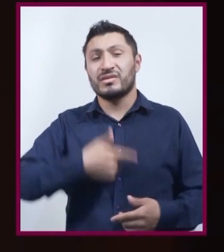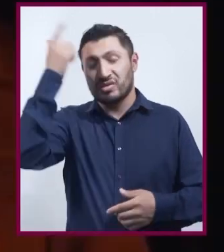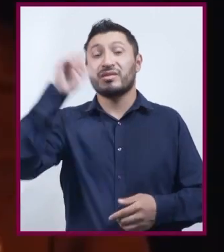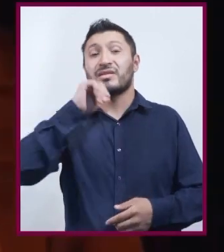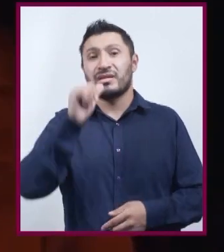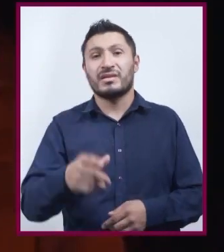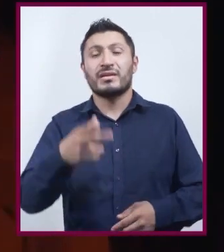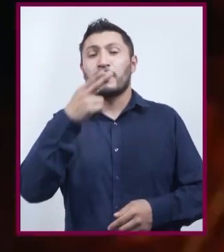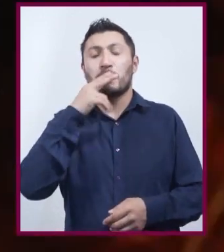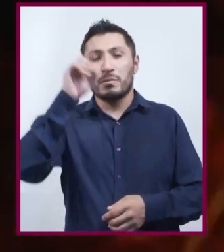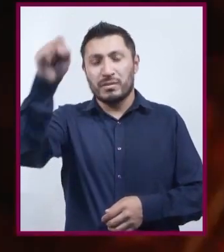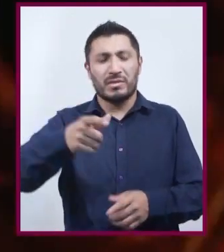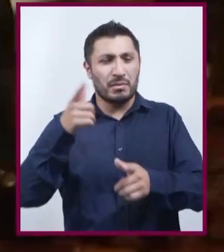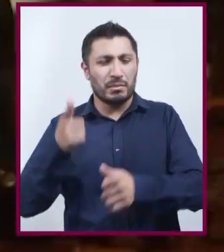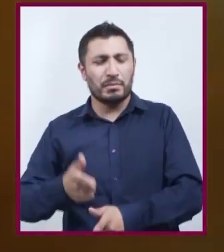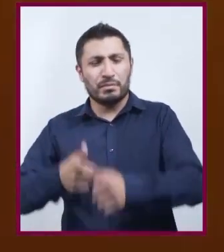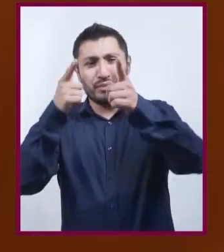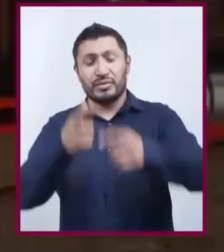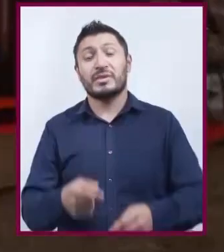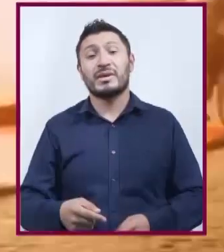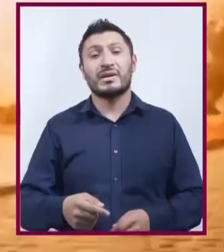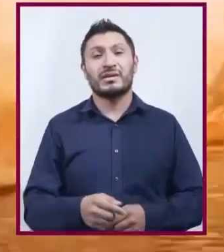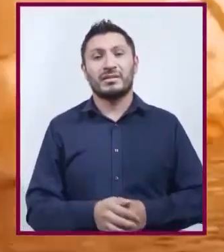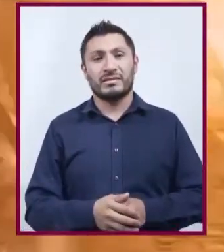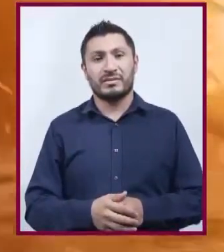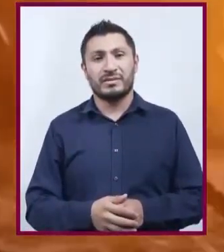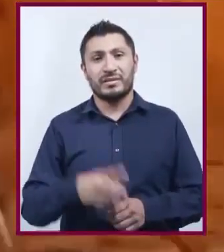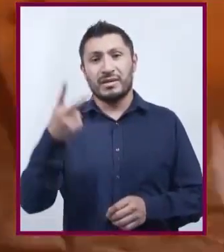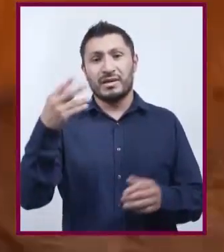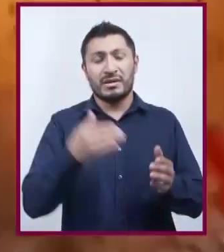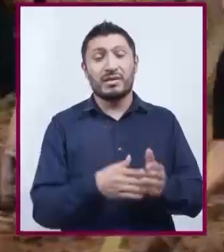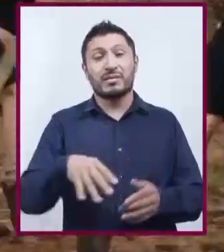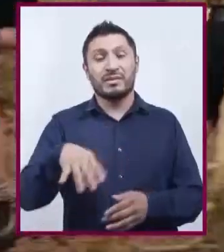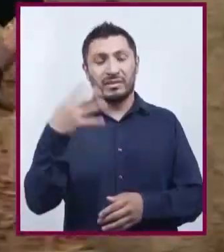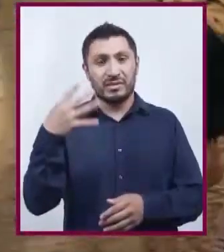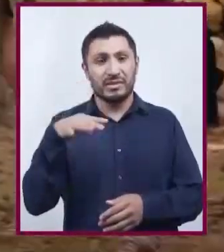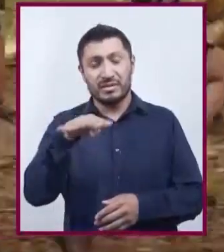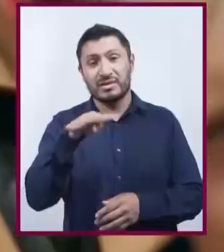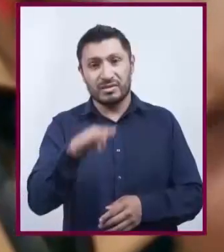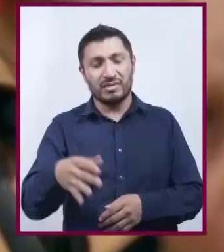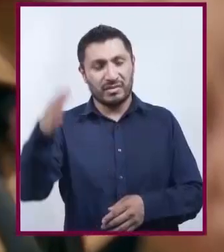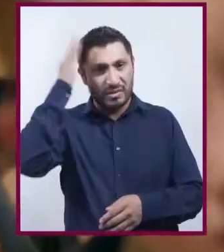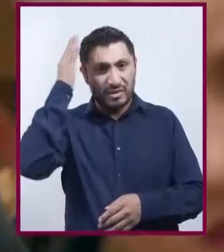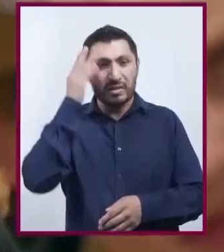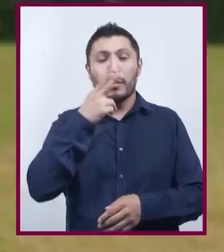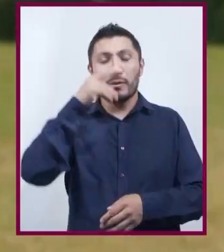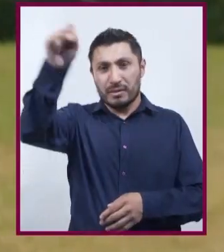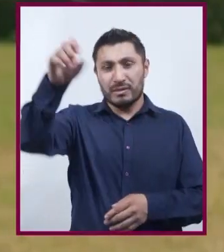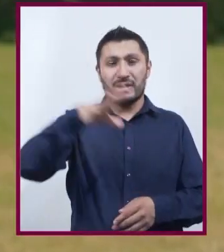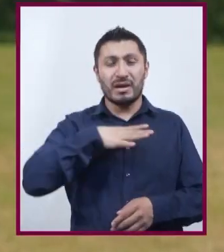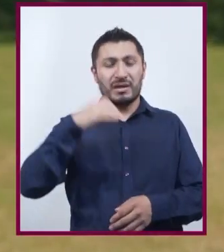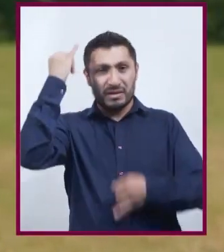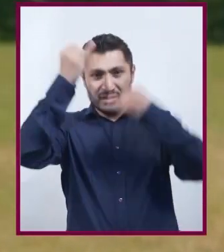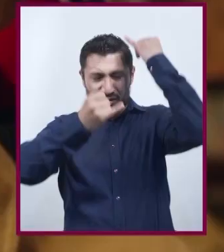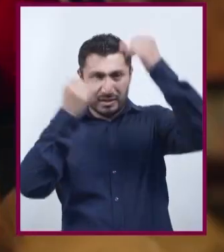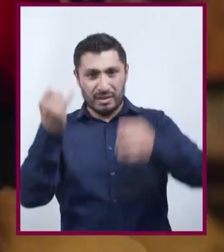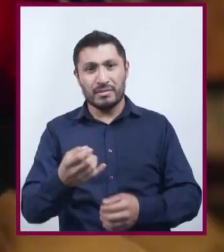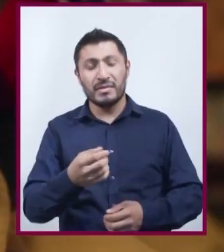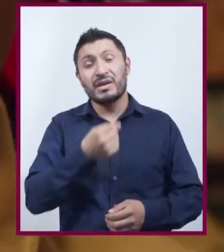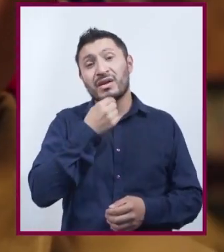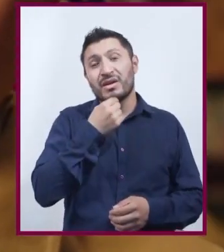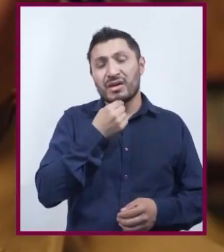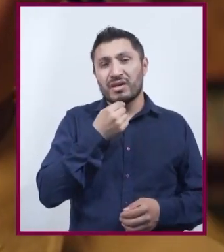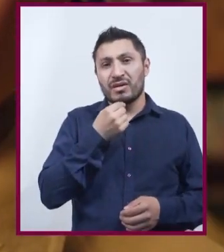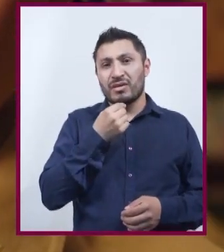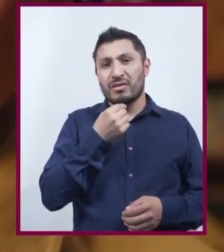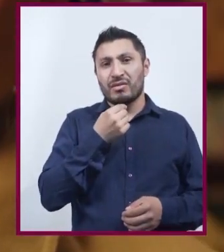sin Gloria muestra a un Hitler que paga por sus actos y es asesinado. Y en Jojo Rabbit del 2019, el líder de los nazis